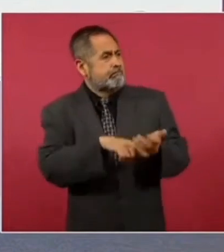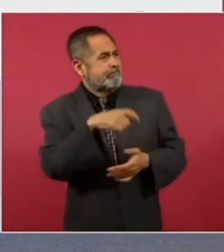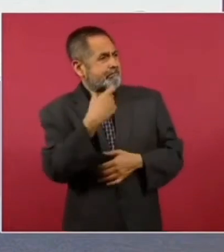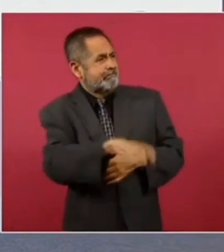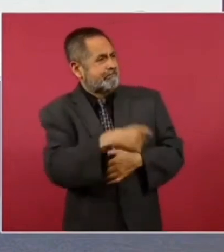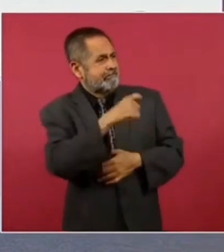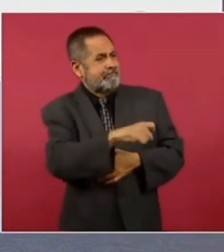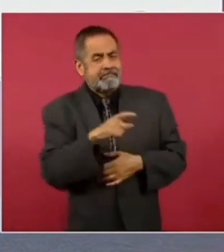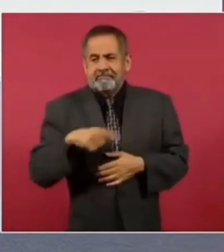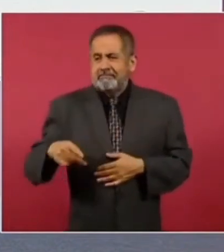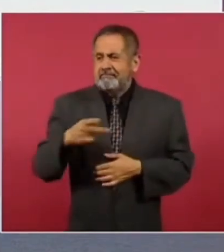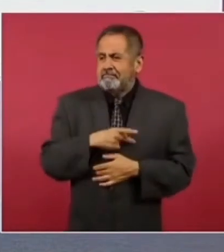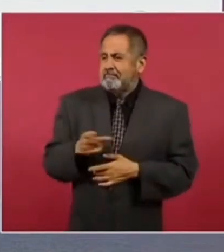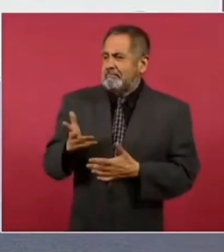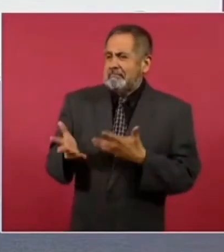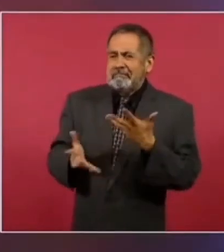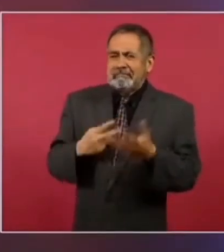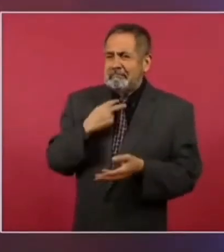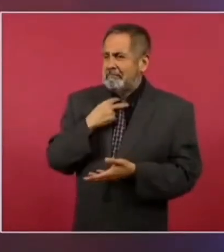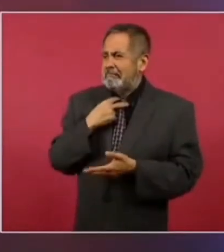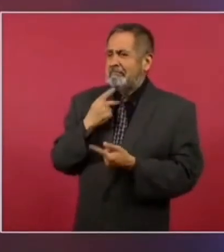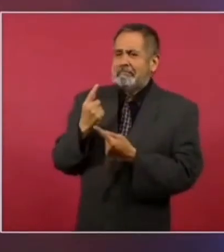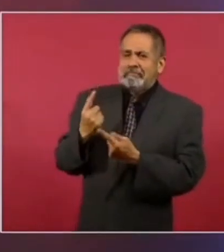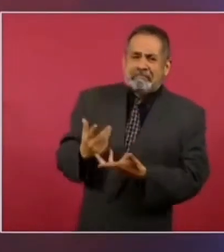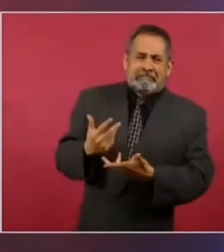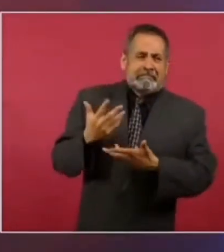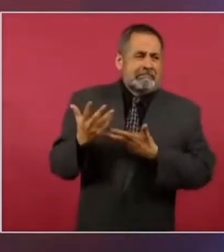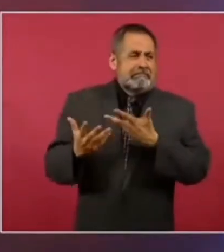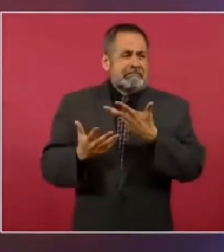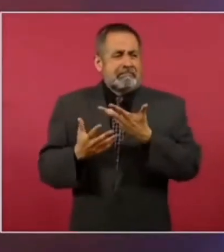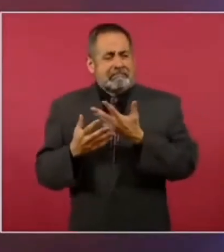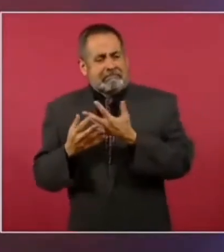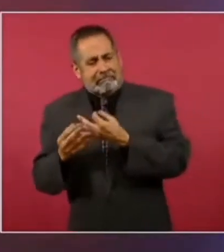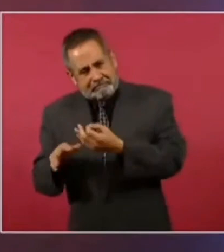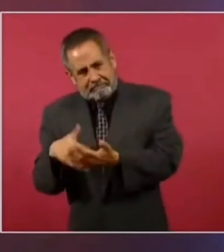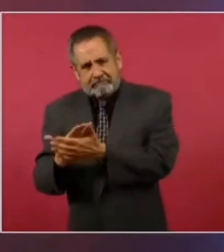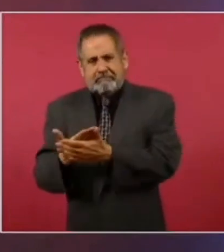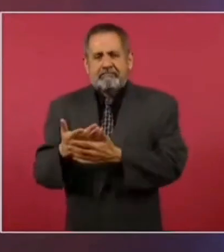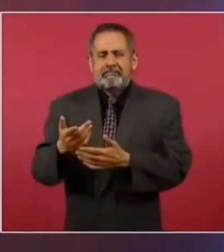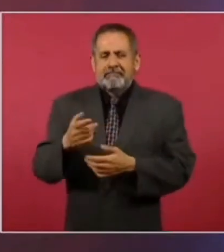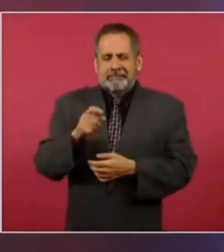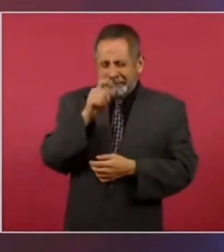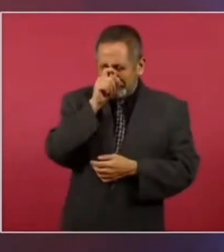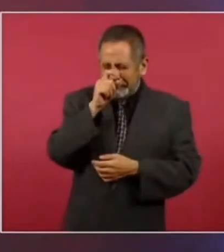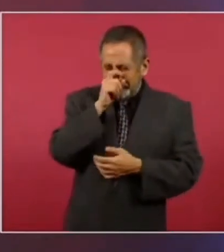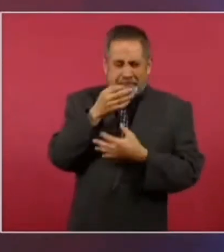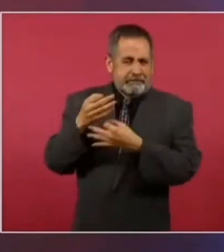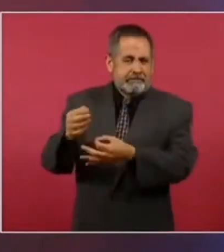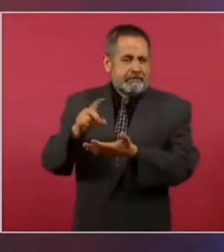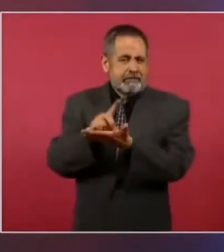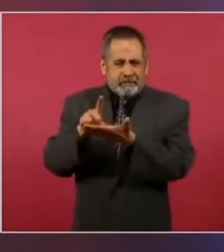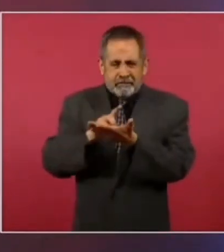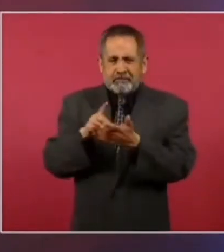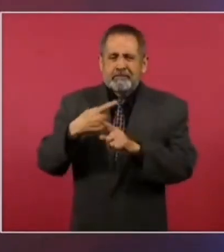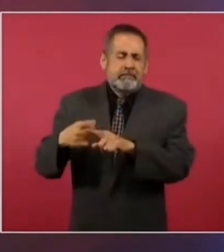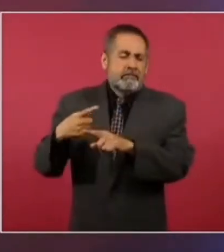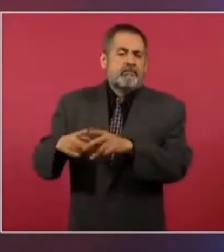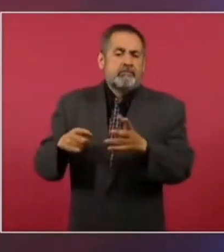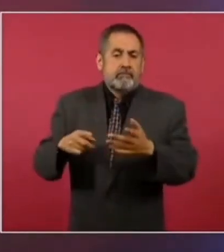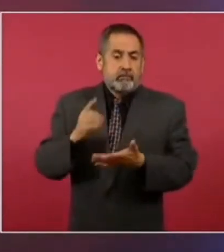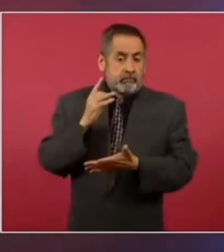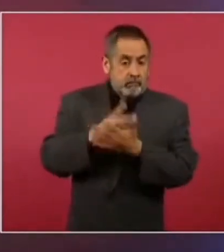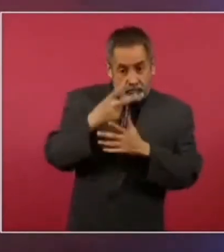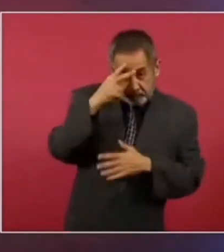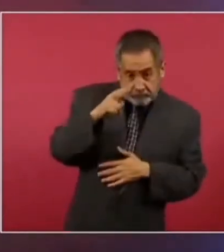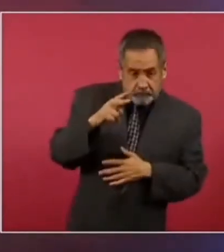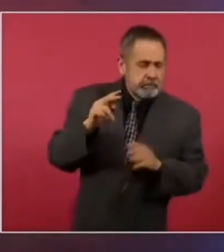la exclusión, a la marginación que sufren amplios segmentos de las poblaciones, desde luego no solo en México, sino en el